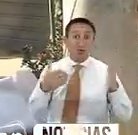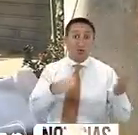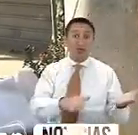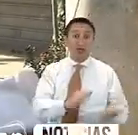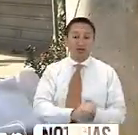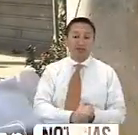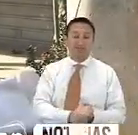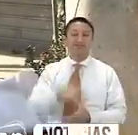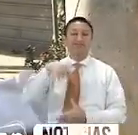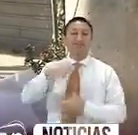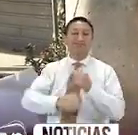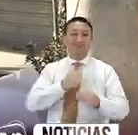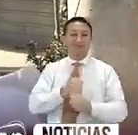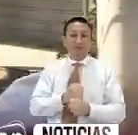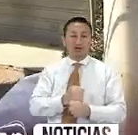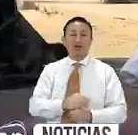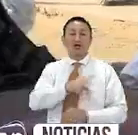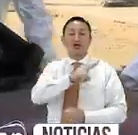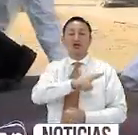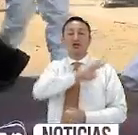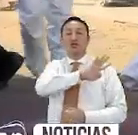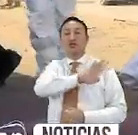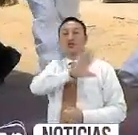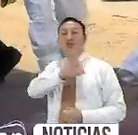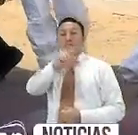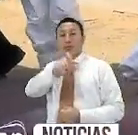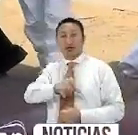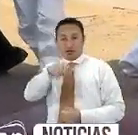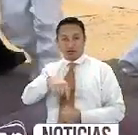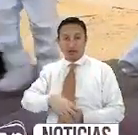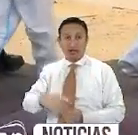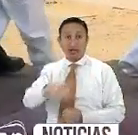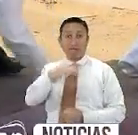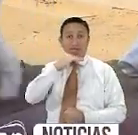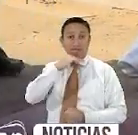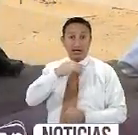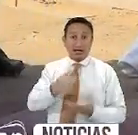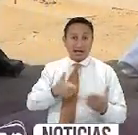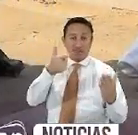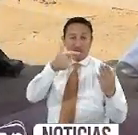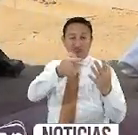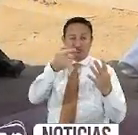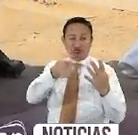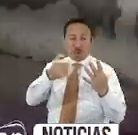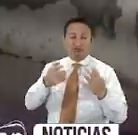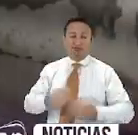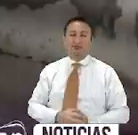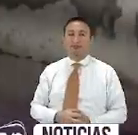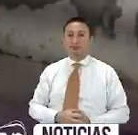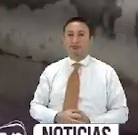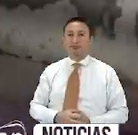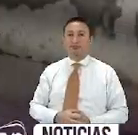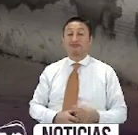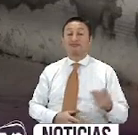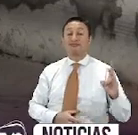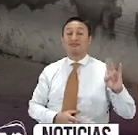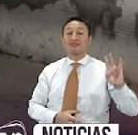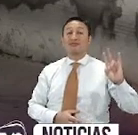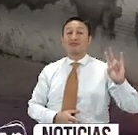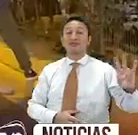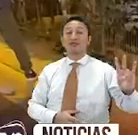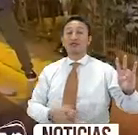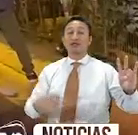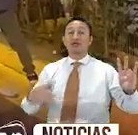año, 249 personas han sido asesinadas en el distrito Manta, que incluye los cantones de Montecristi y Jaramijó. 7 de estos crímenes